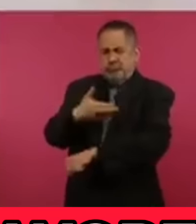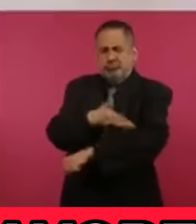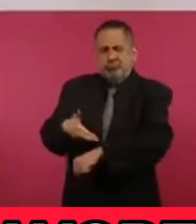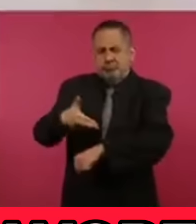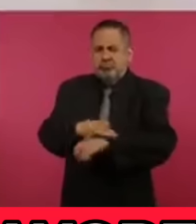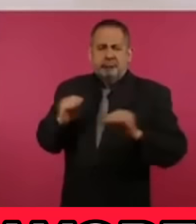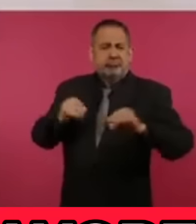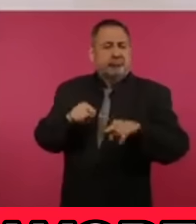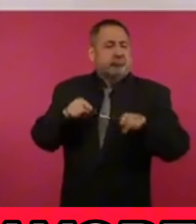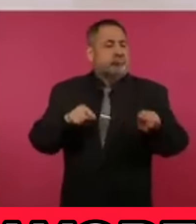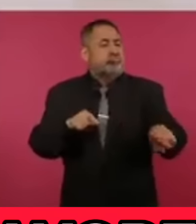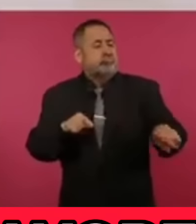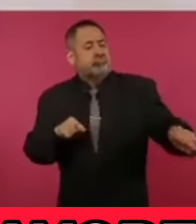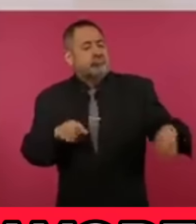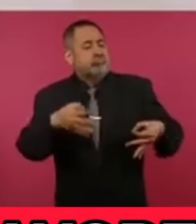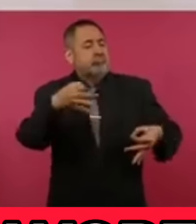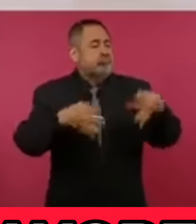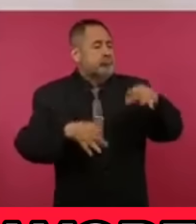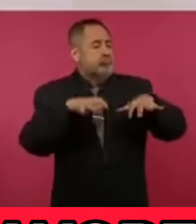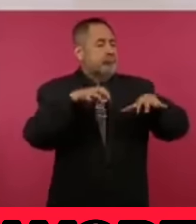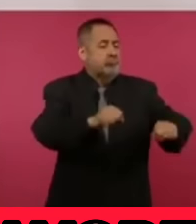de juzgados,